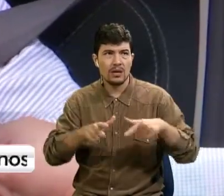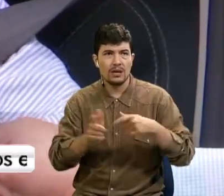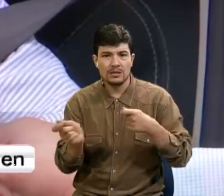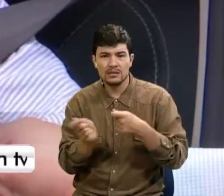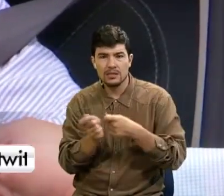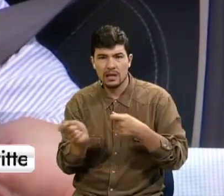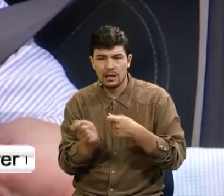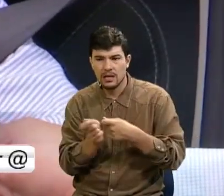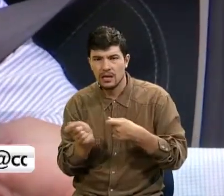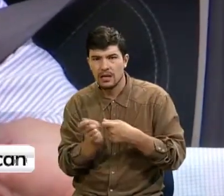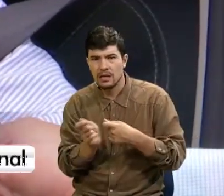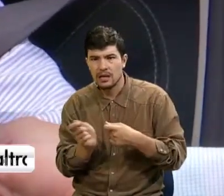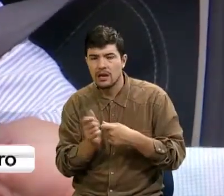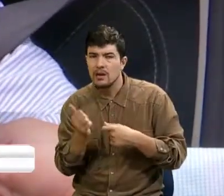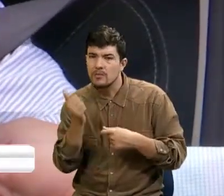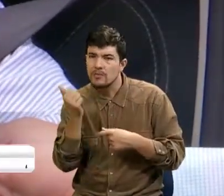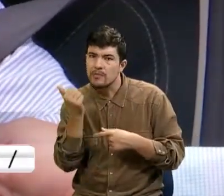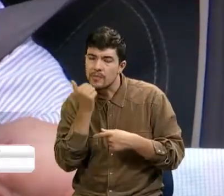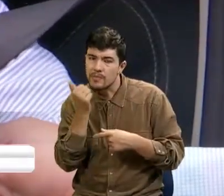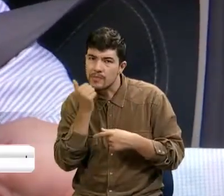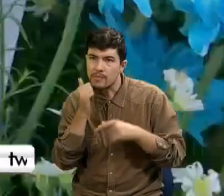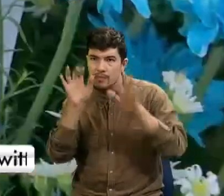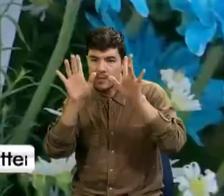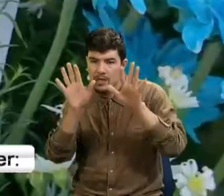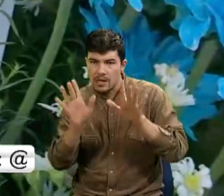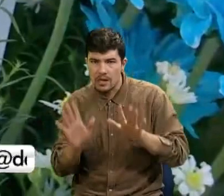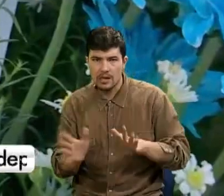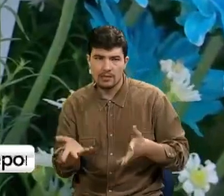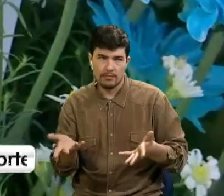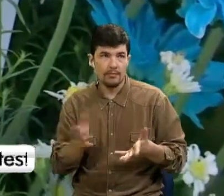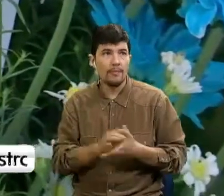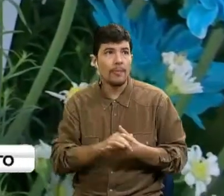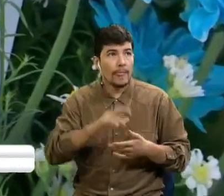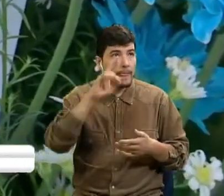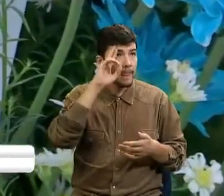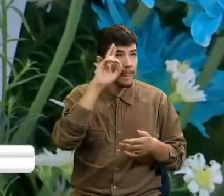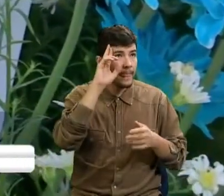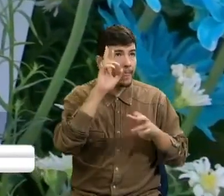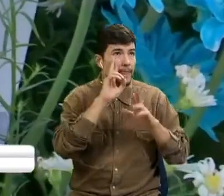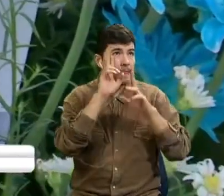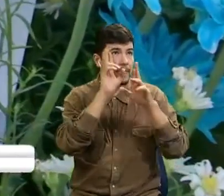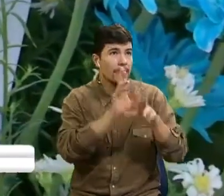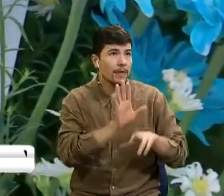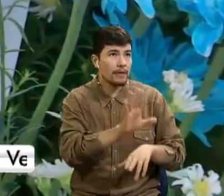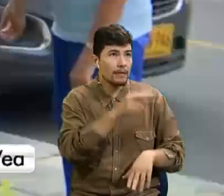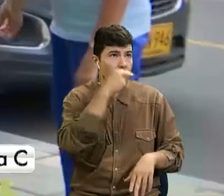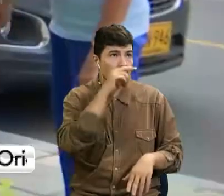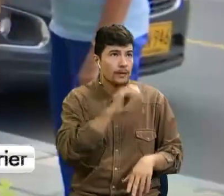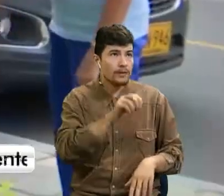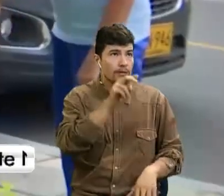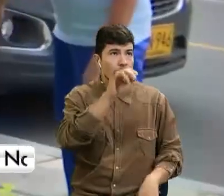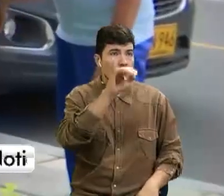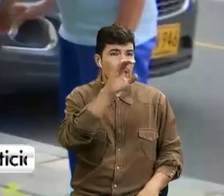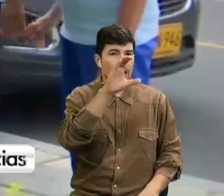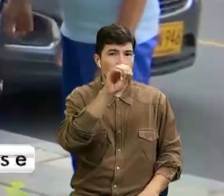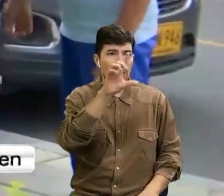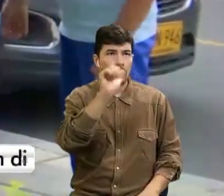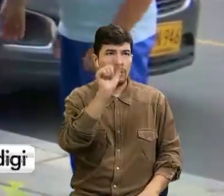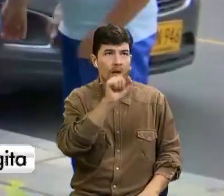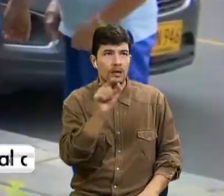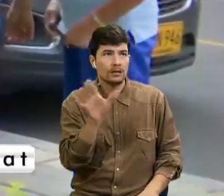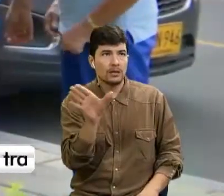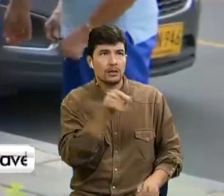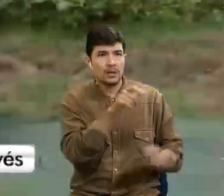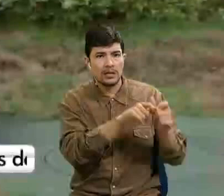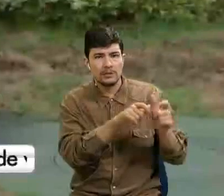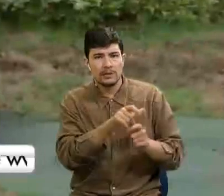vidrio que que material de de cemento para conmemorar la partida del Pequeño Nicolás los residentes de este conjunto